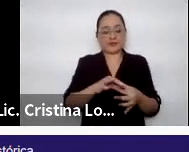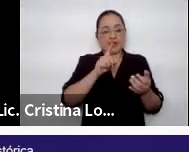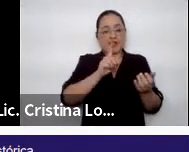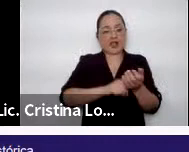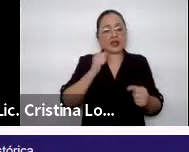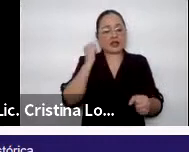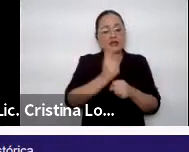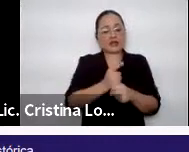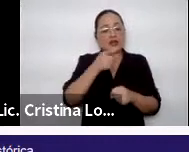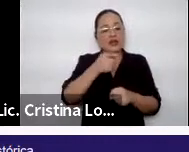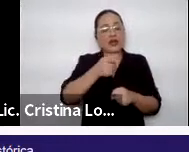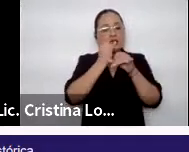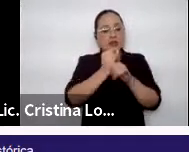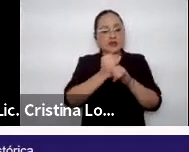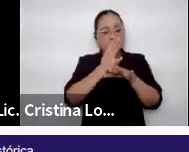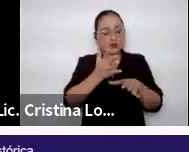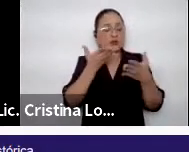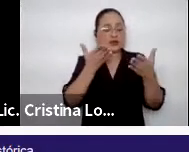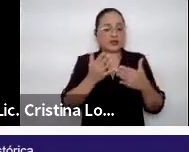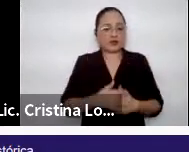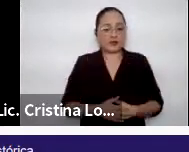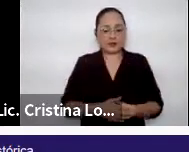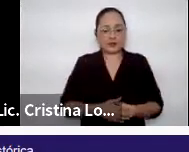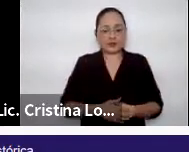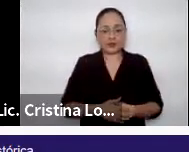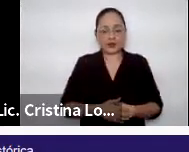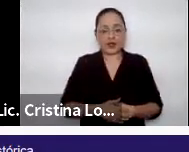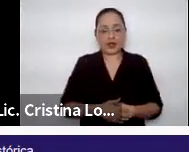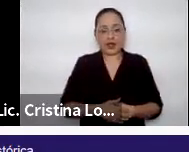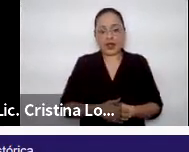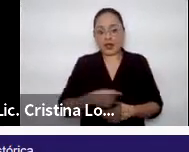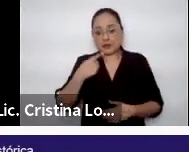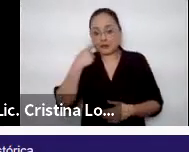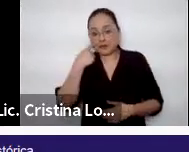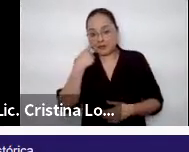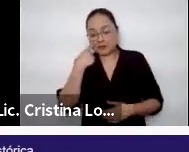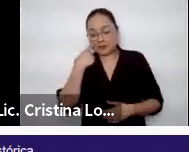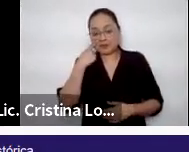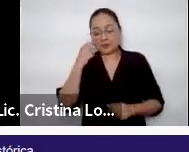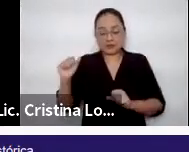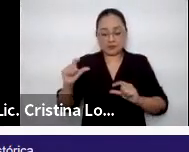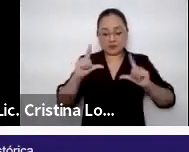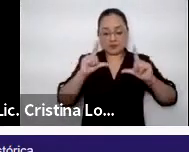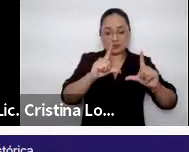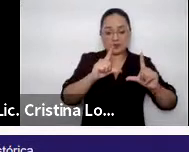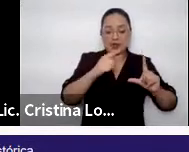Aquí no tenemos propiamente, si ustedes ven en esta gaceta, ¿sí?, digitalizada,